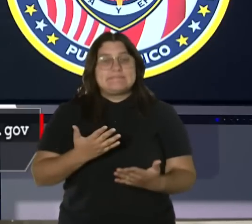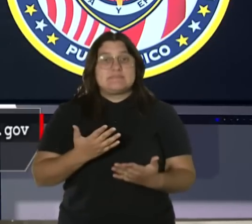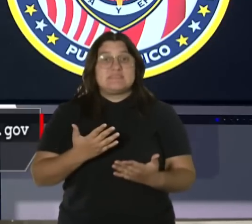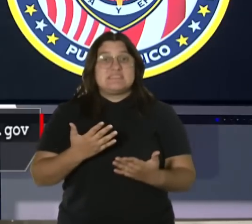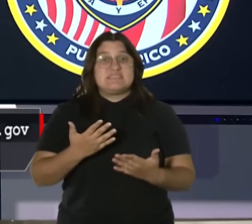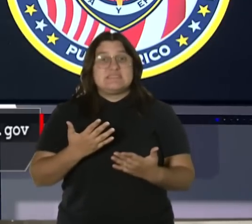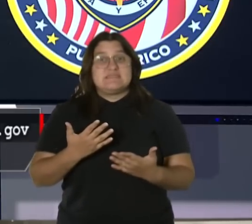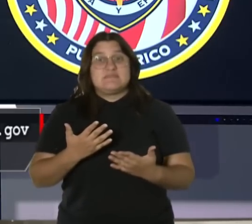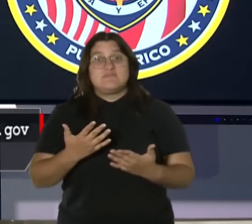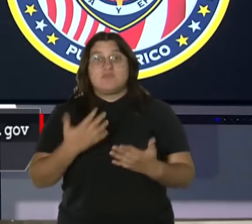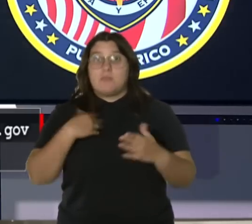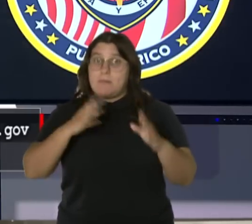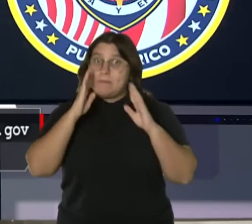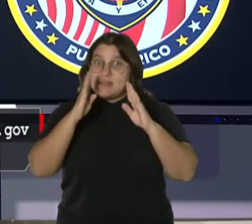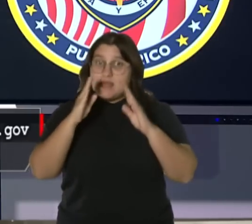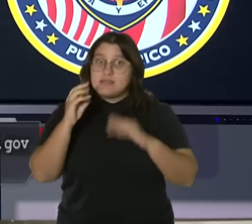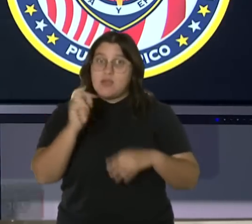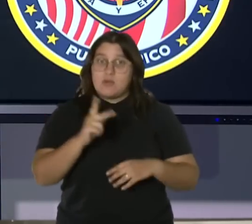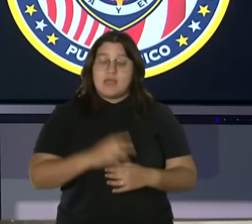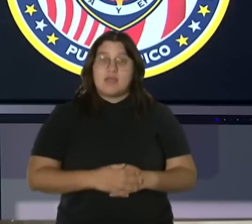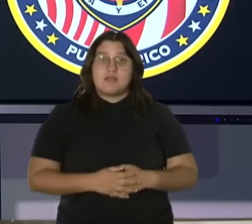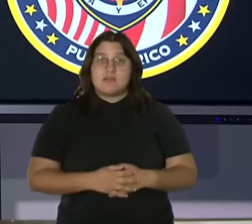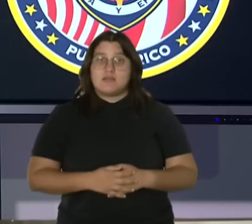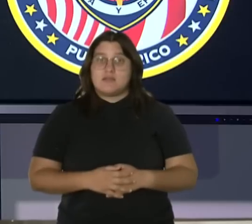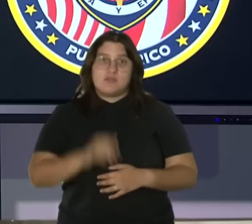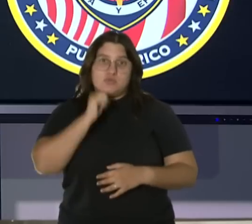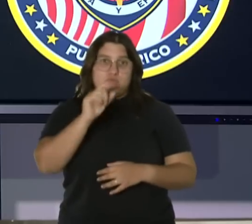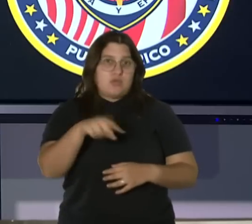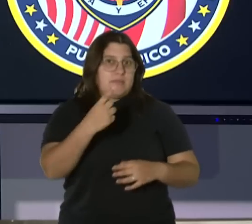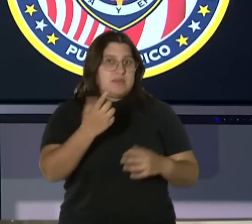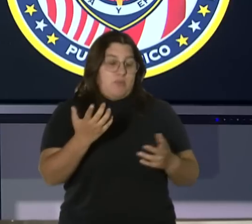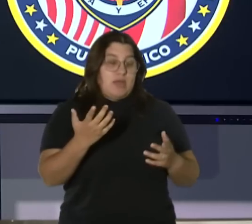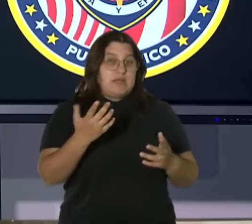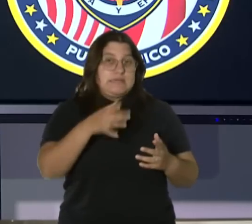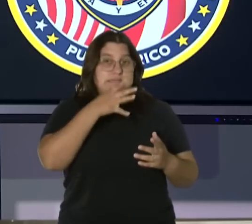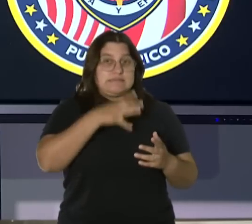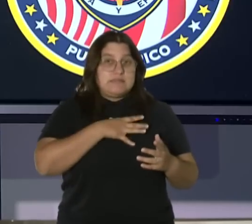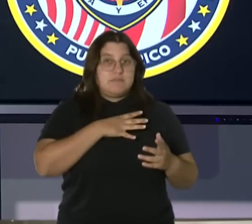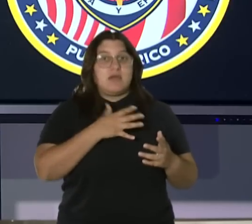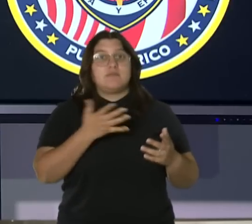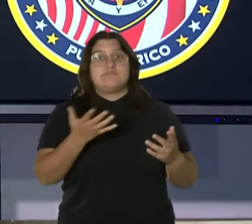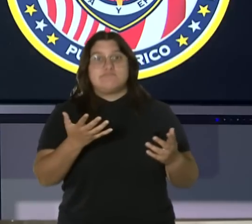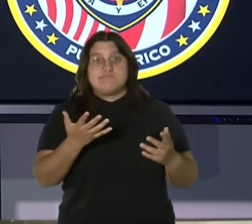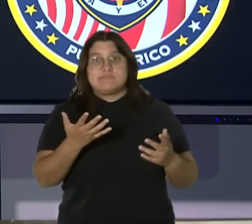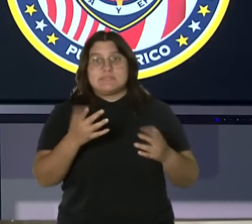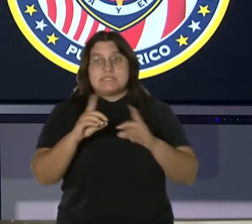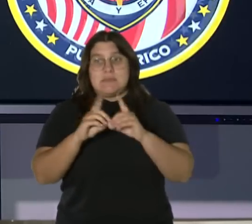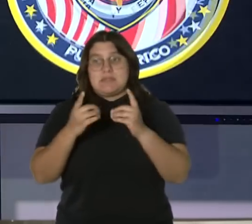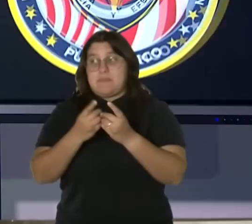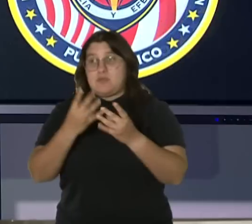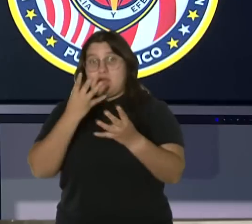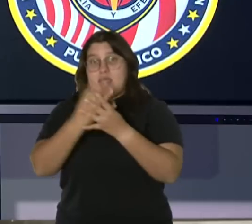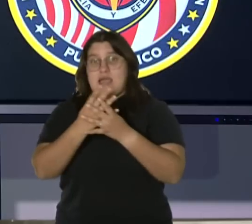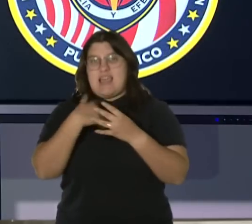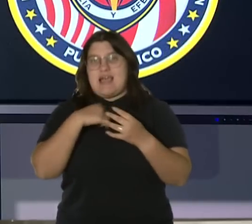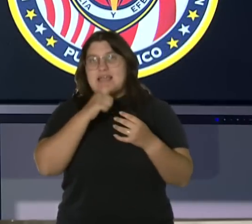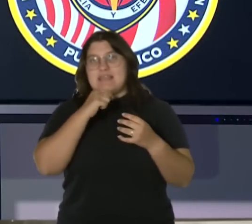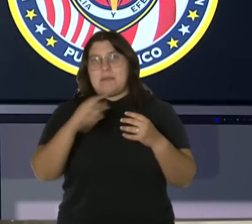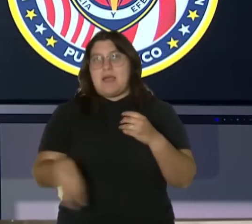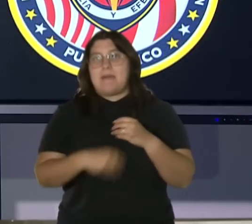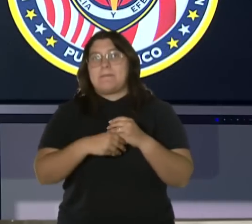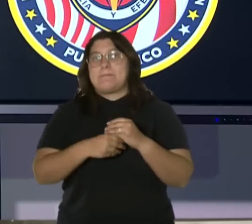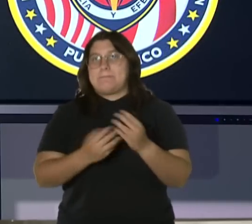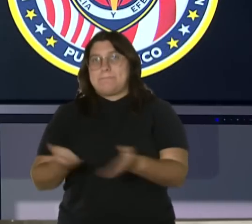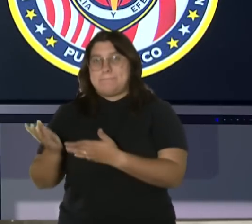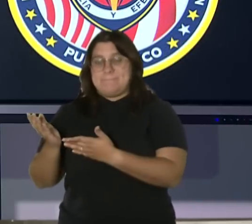pendientes a ello oiga pero no solamente tenemos esta dama y el departamento de corrección y rehabilitación está buscando en estos momentos También